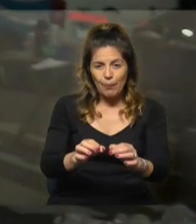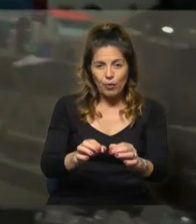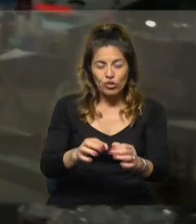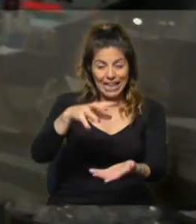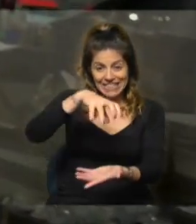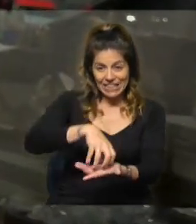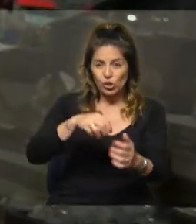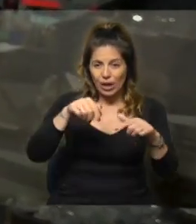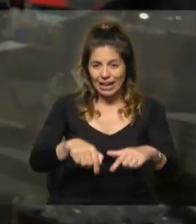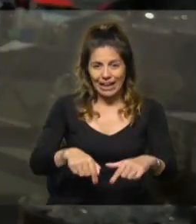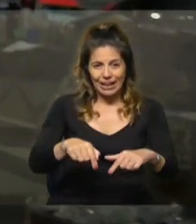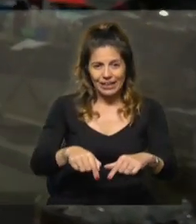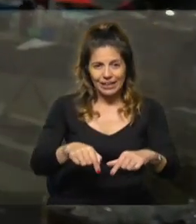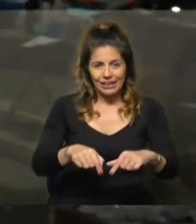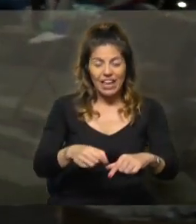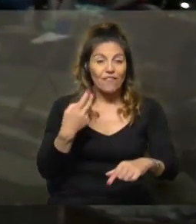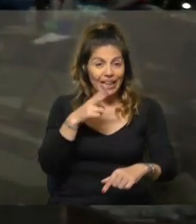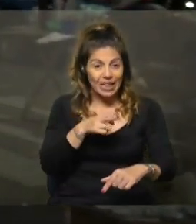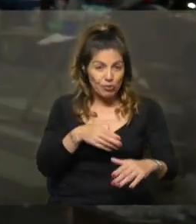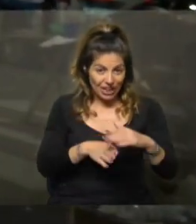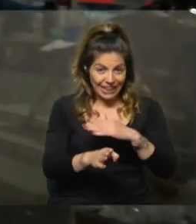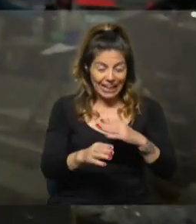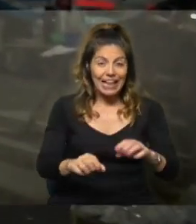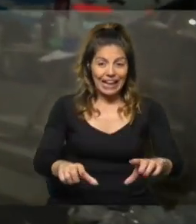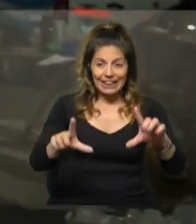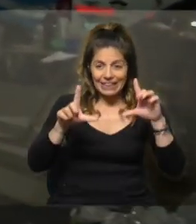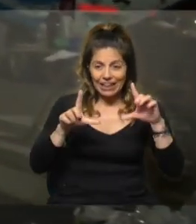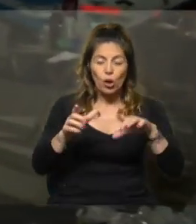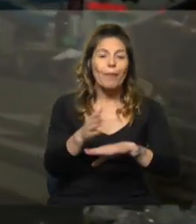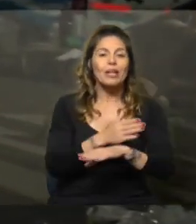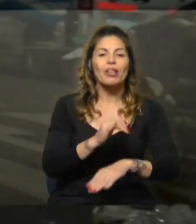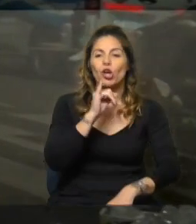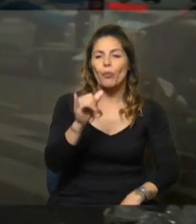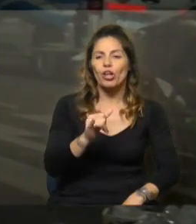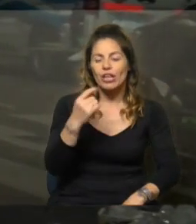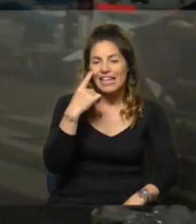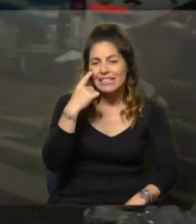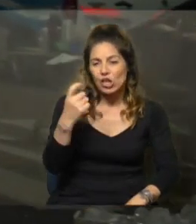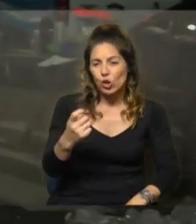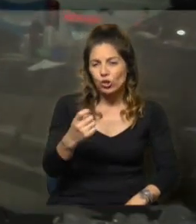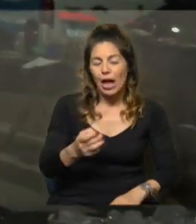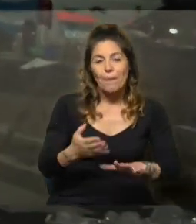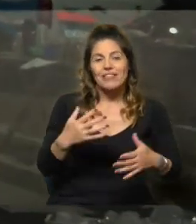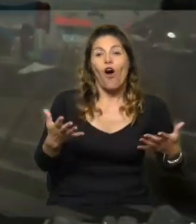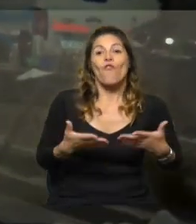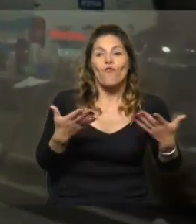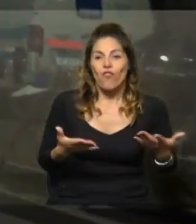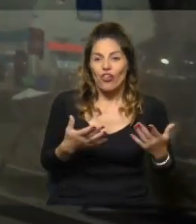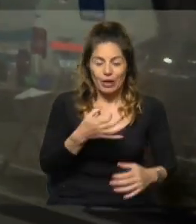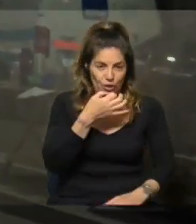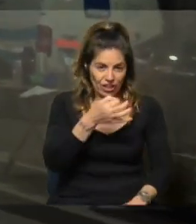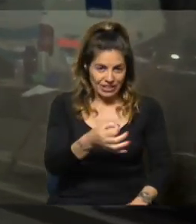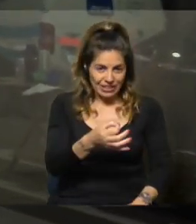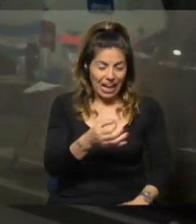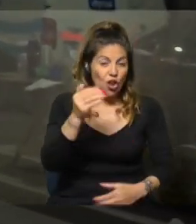de comando y lo veíamos también entrar al candidato más temprano como les contaba se nota más Euforia por lo que les decía